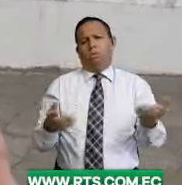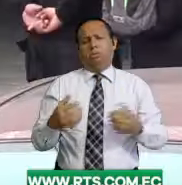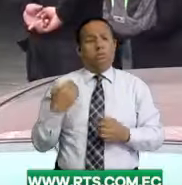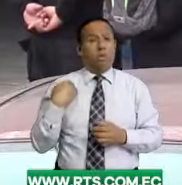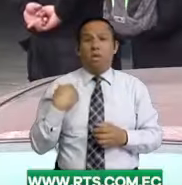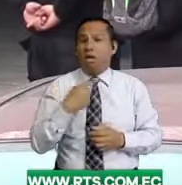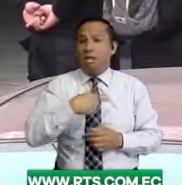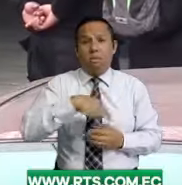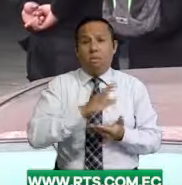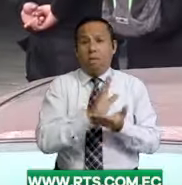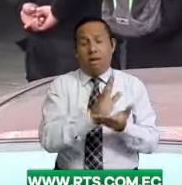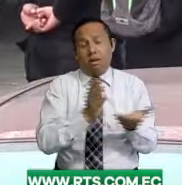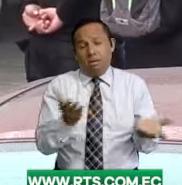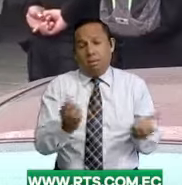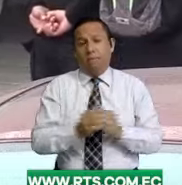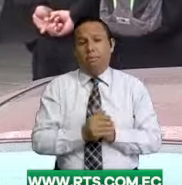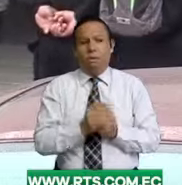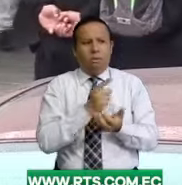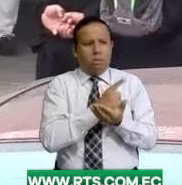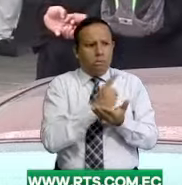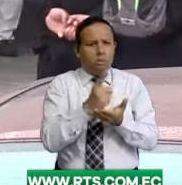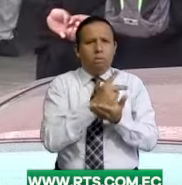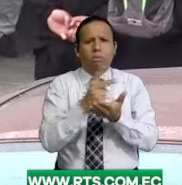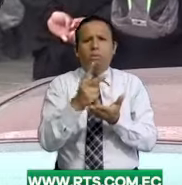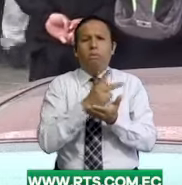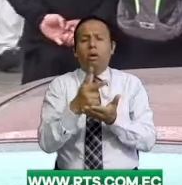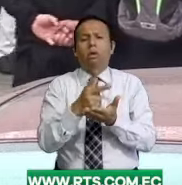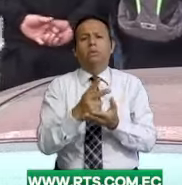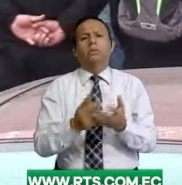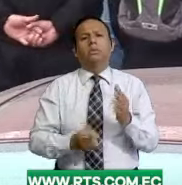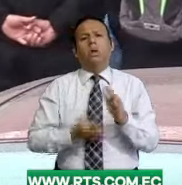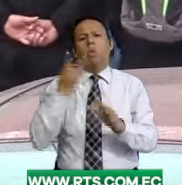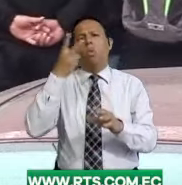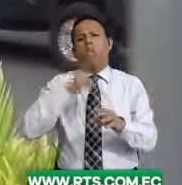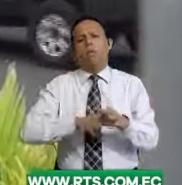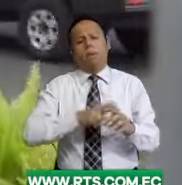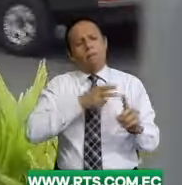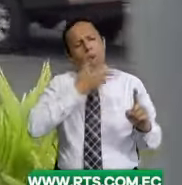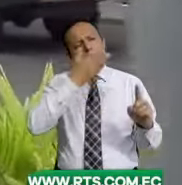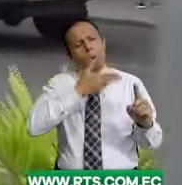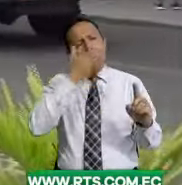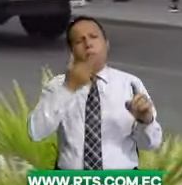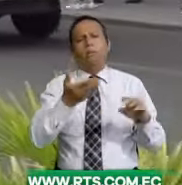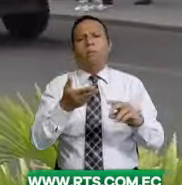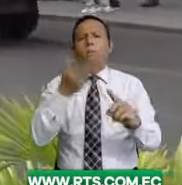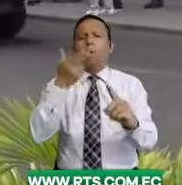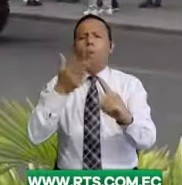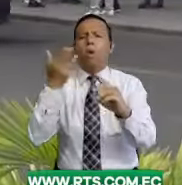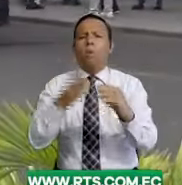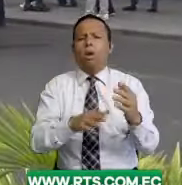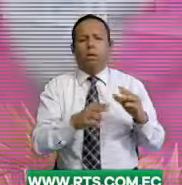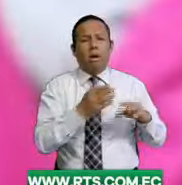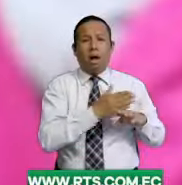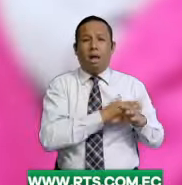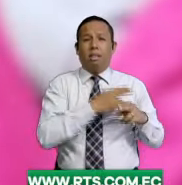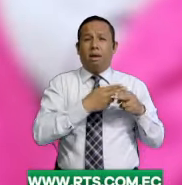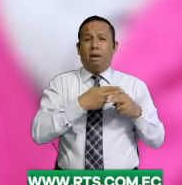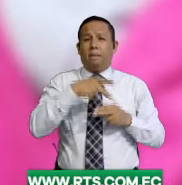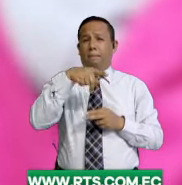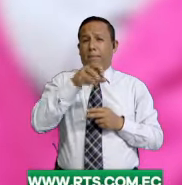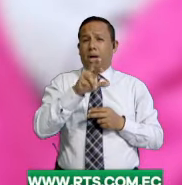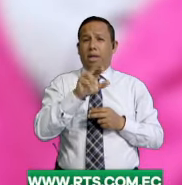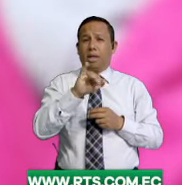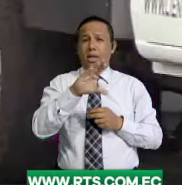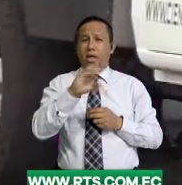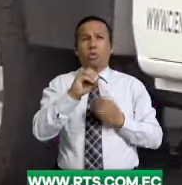Eso es lo que no hay. En 3 semanas, este es el segundo crimen registrado dentro de esta casa de salud. Patricio García, alias El Puerco, fue asesinado el pasado 2